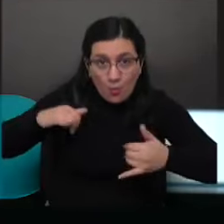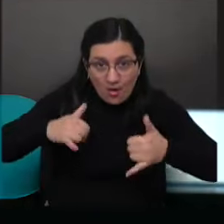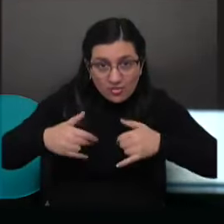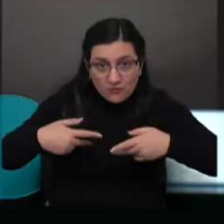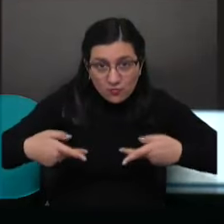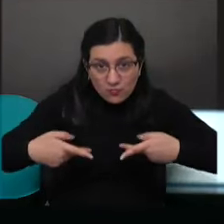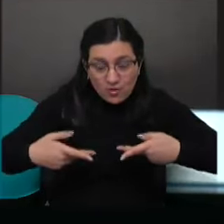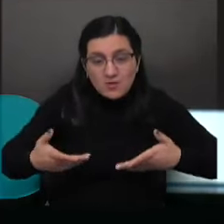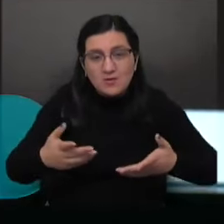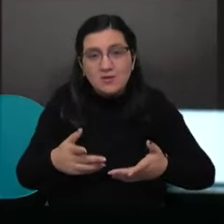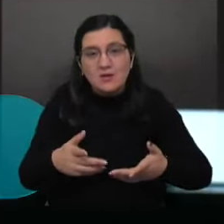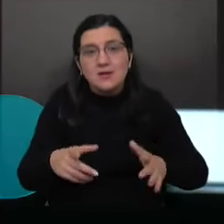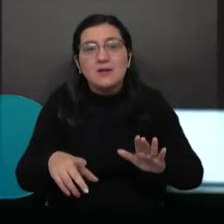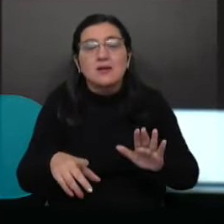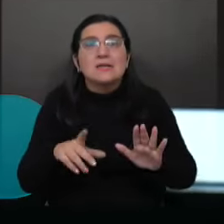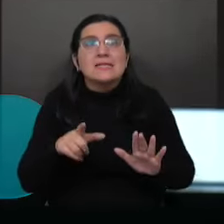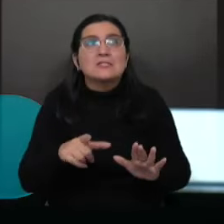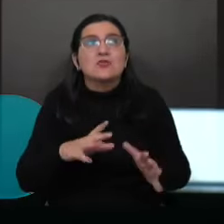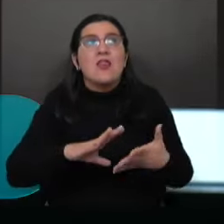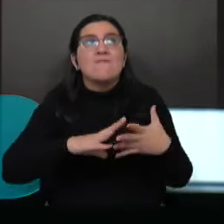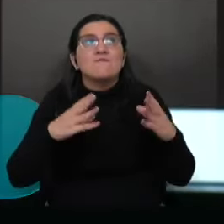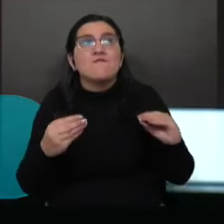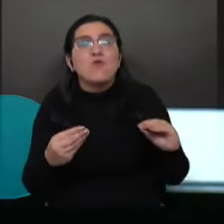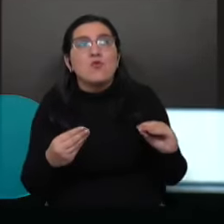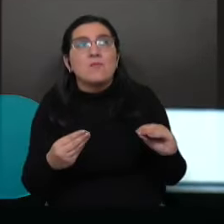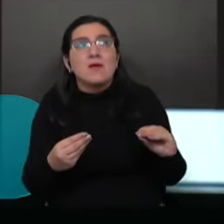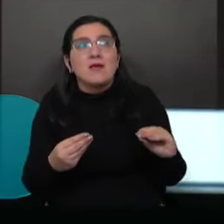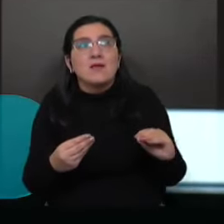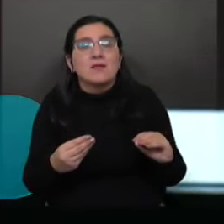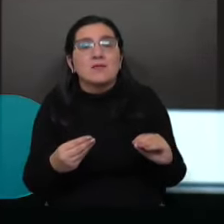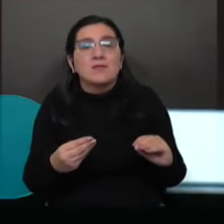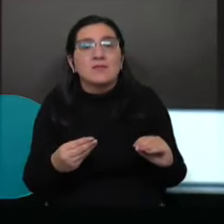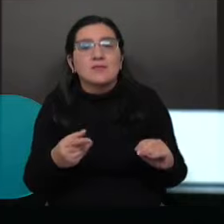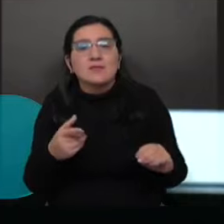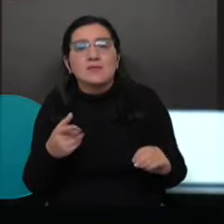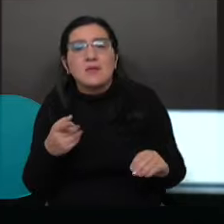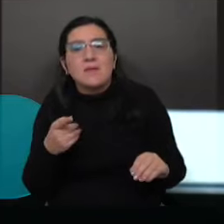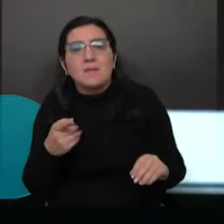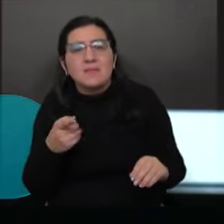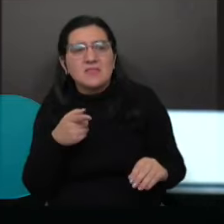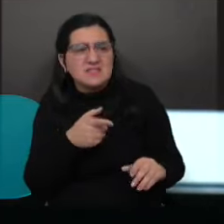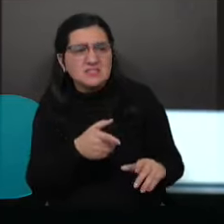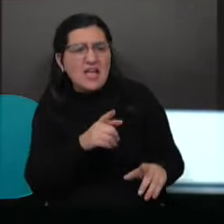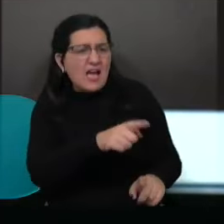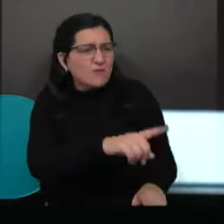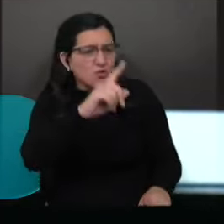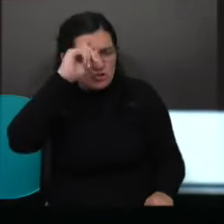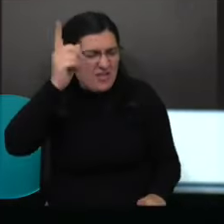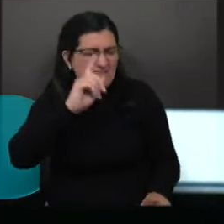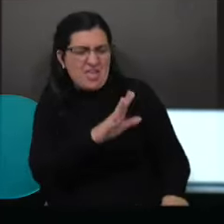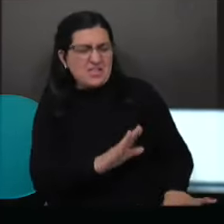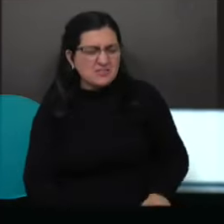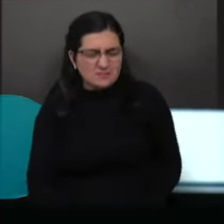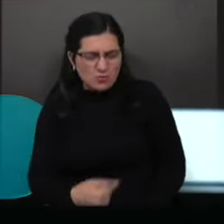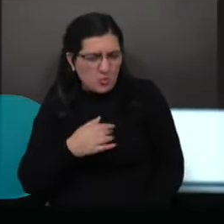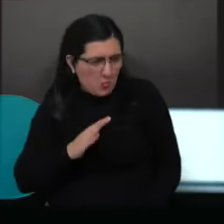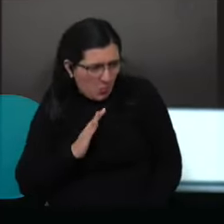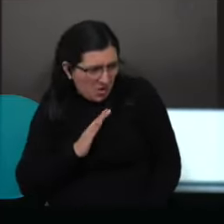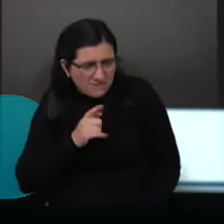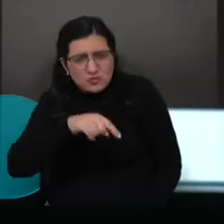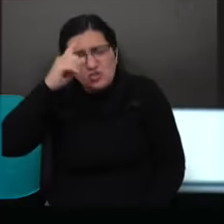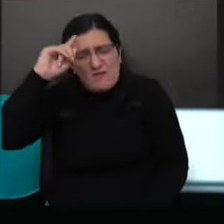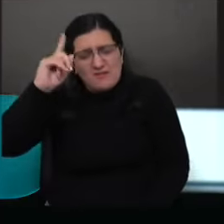tema de la ley del offside es la forma de marcarte que esos que no sabes sí sí sí no cuando aparte